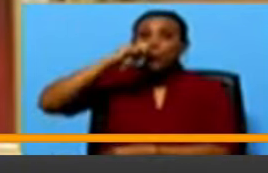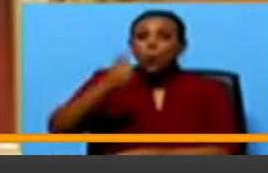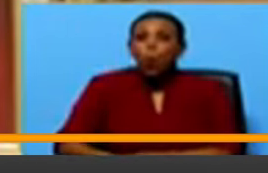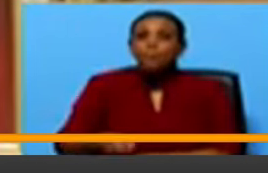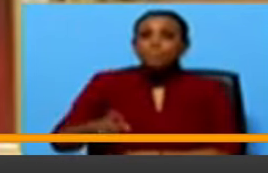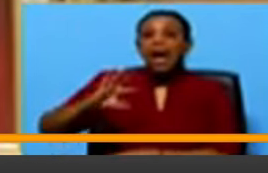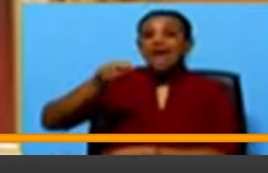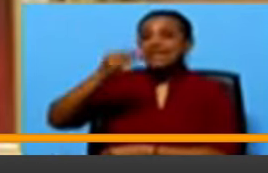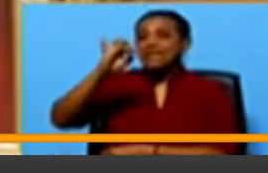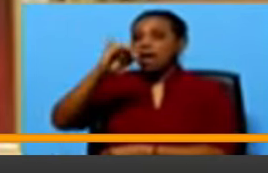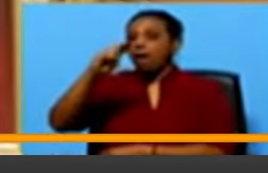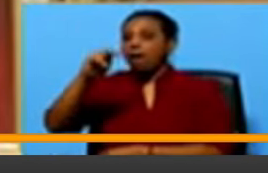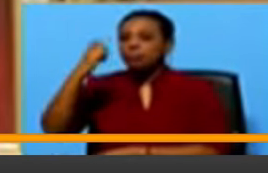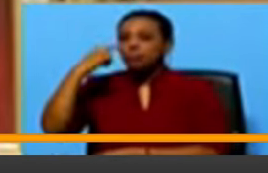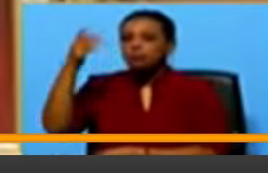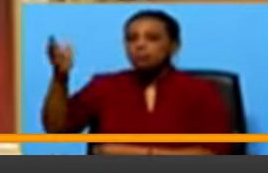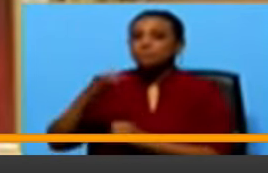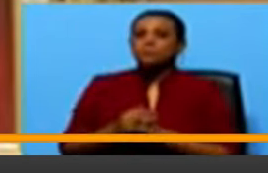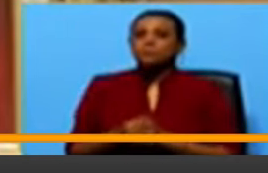Kiev.